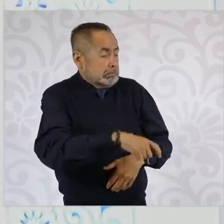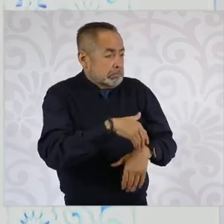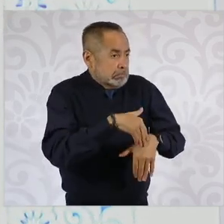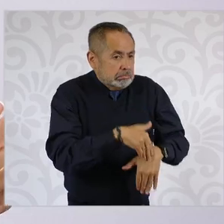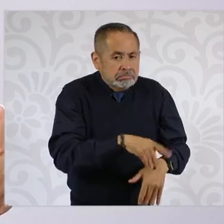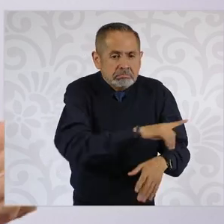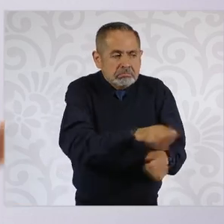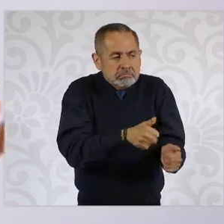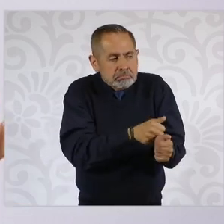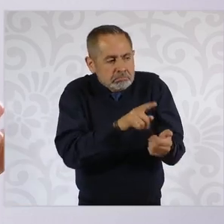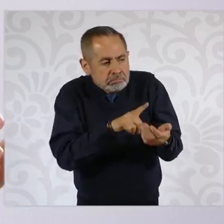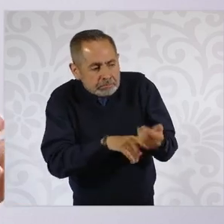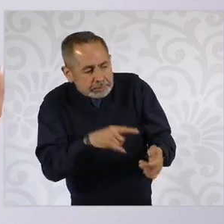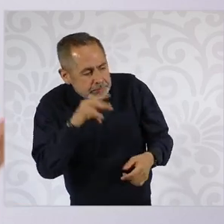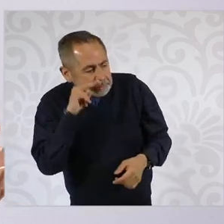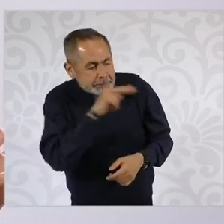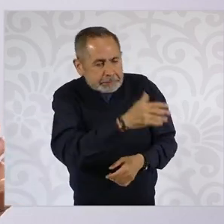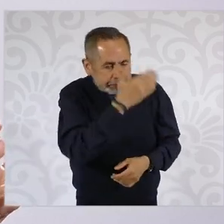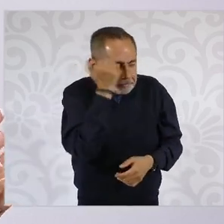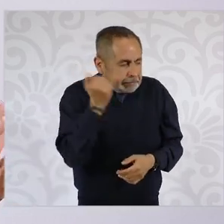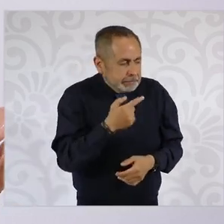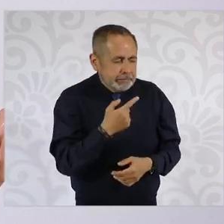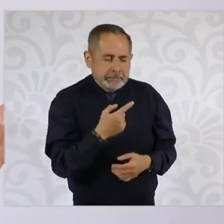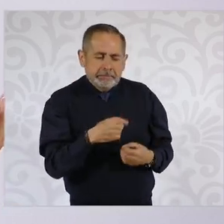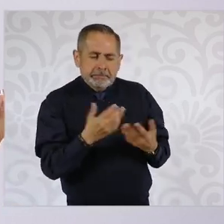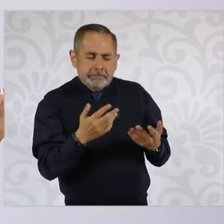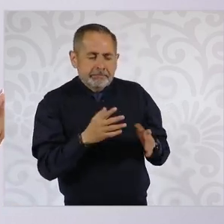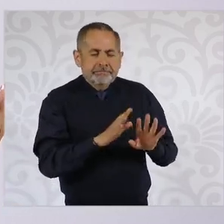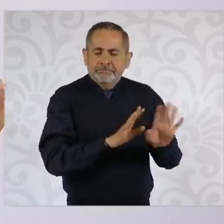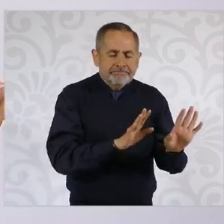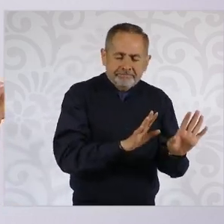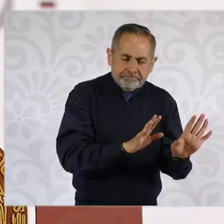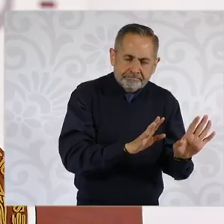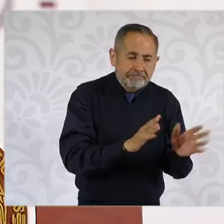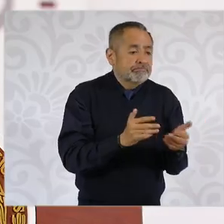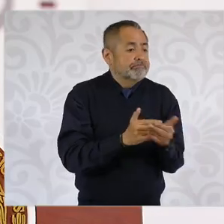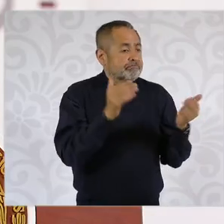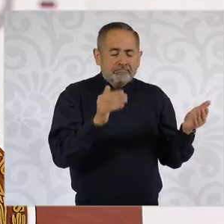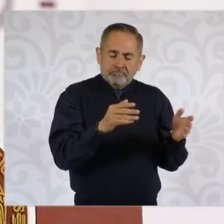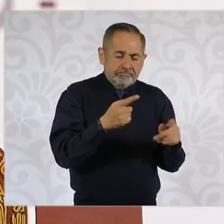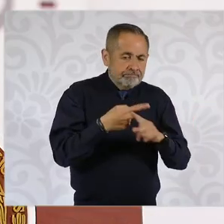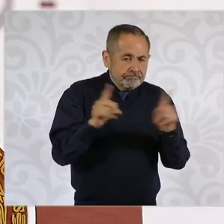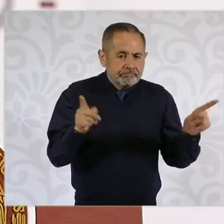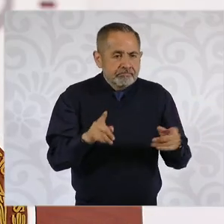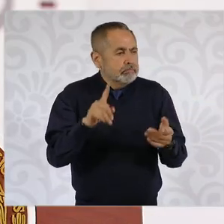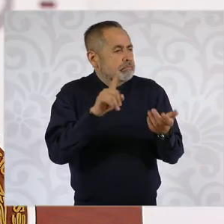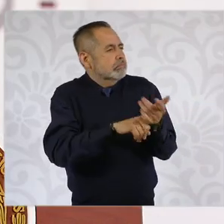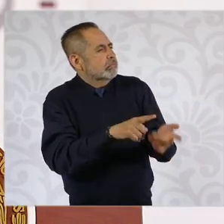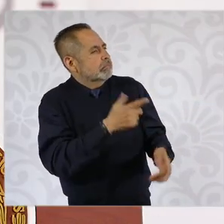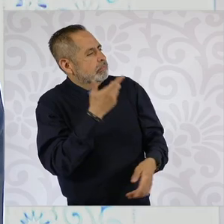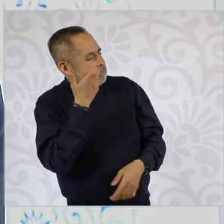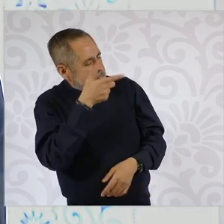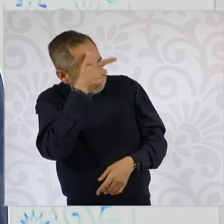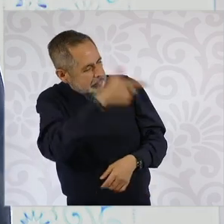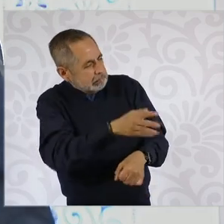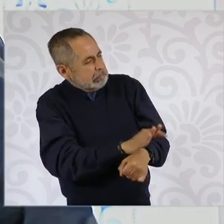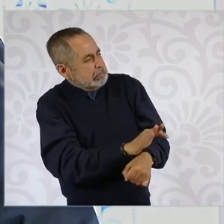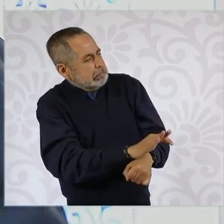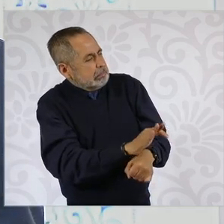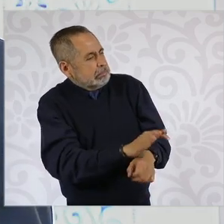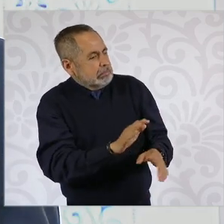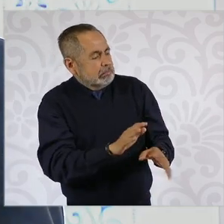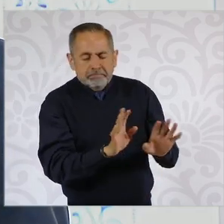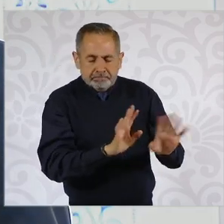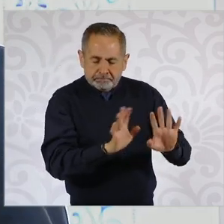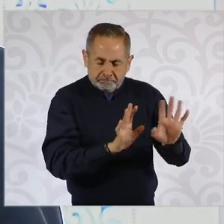sabemos cuáles son, y en algunos casos son evidentes, sobre todo cuando benefician a unos cuantos, pues le